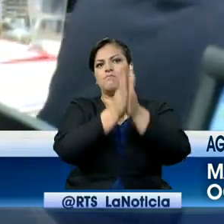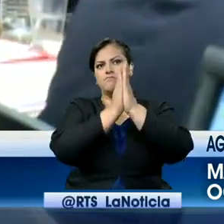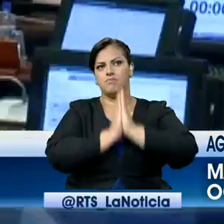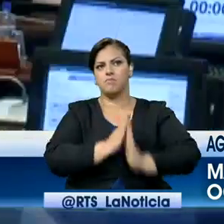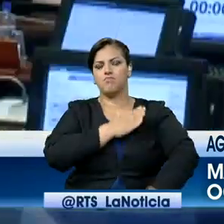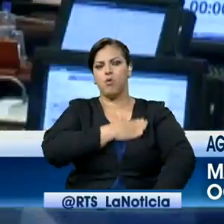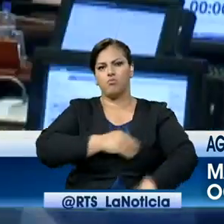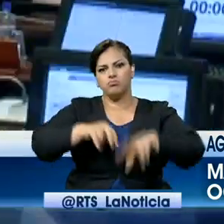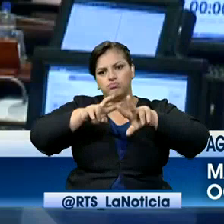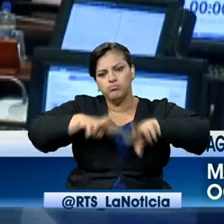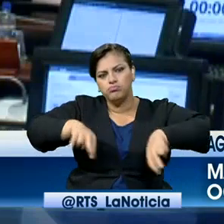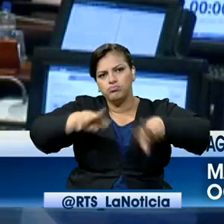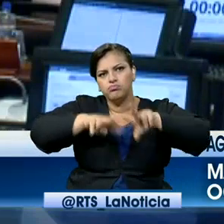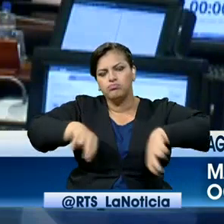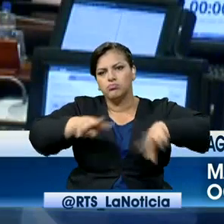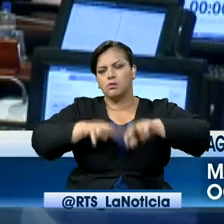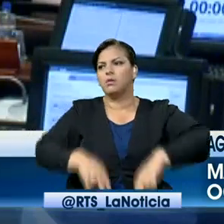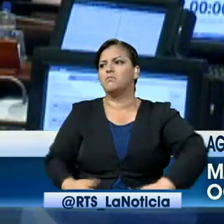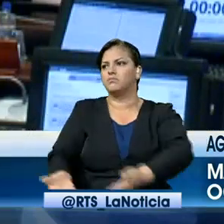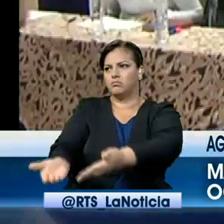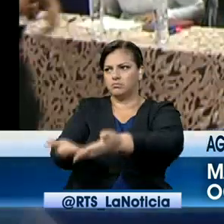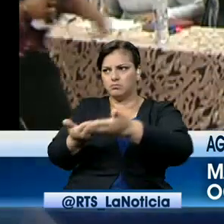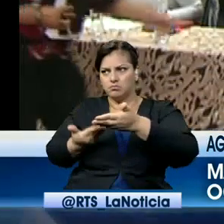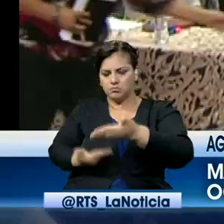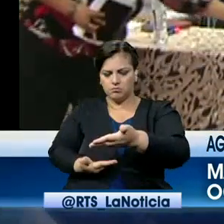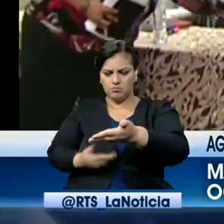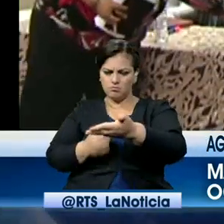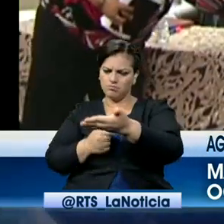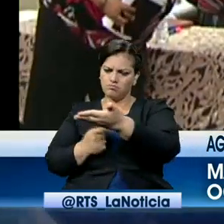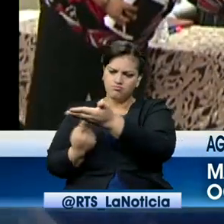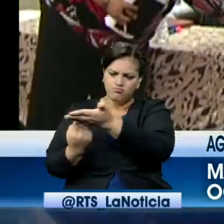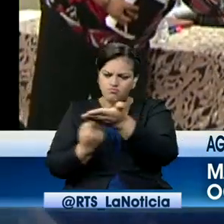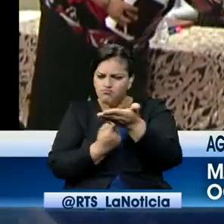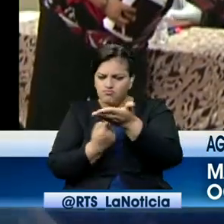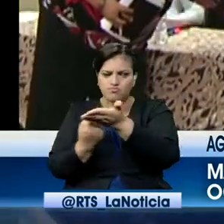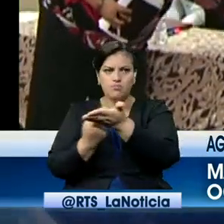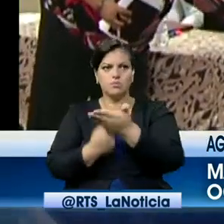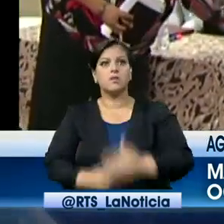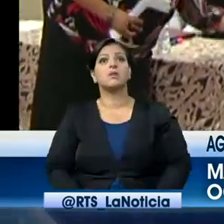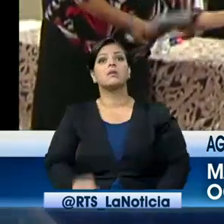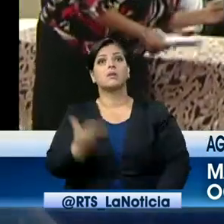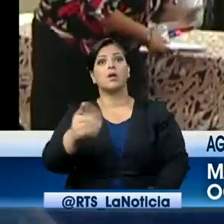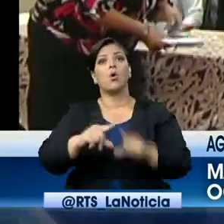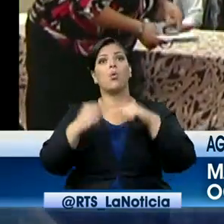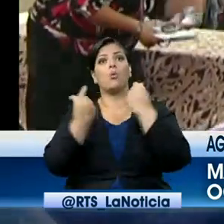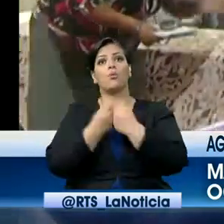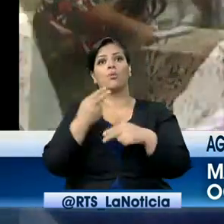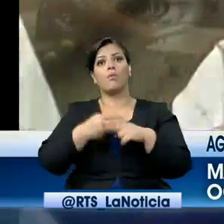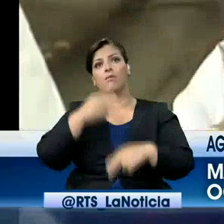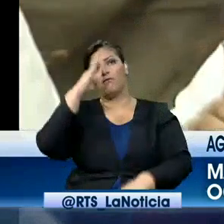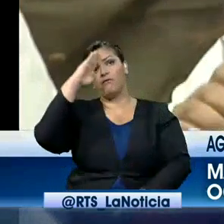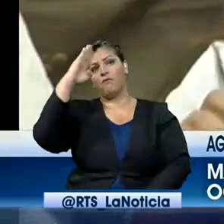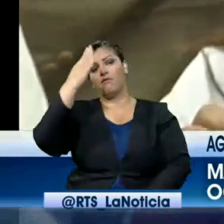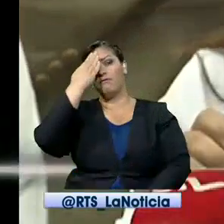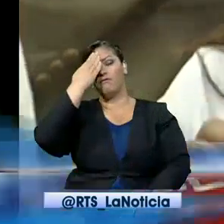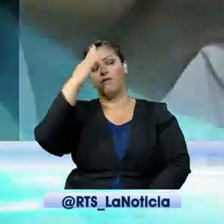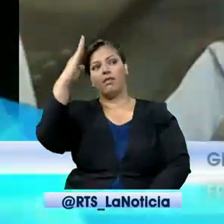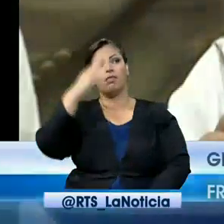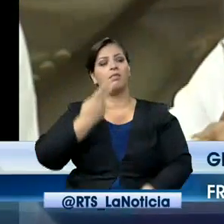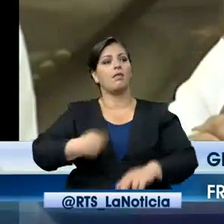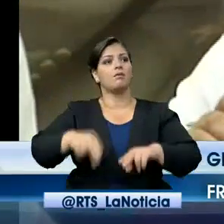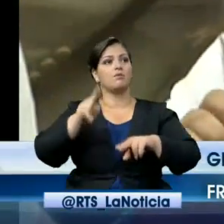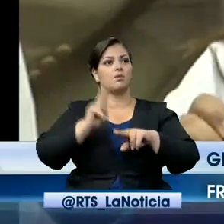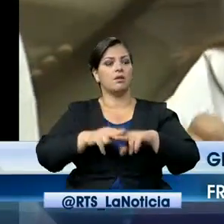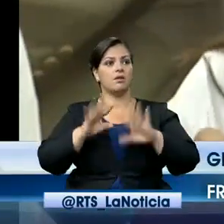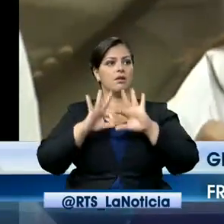están socializando las propuestas. El Frente Nacional por la Familia pide participar con sus observaciones. Si un niño